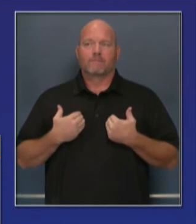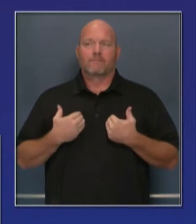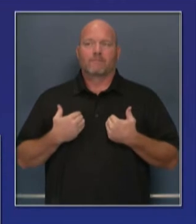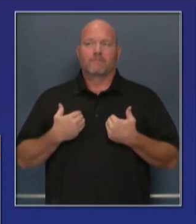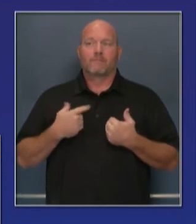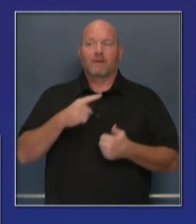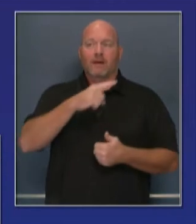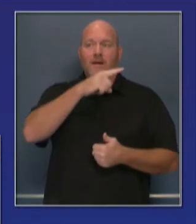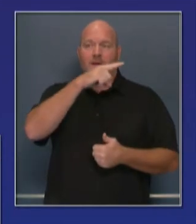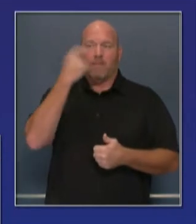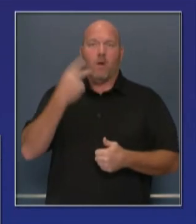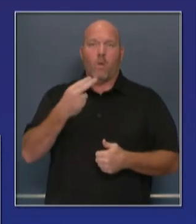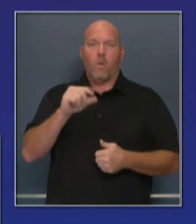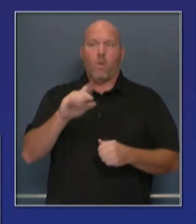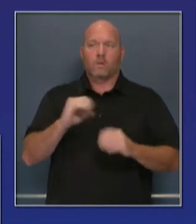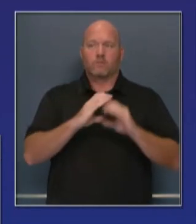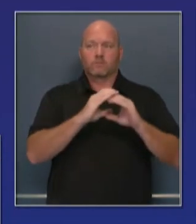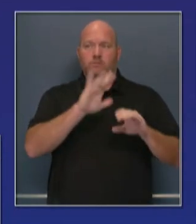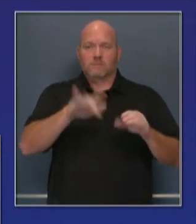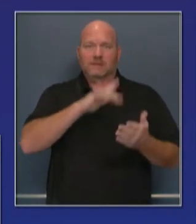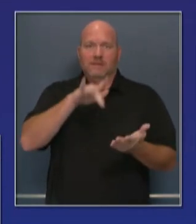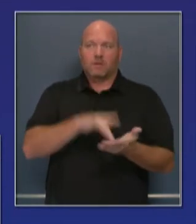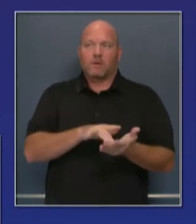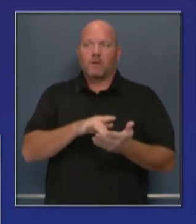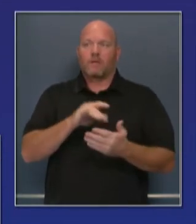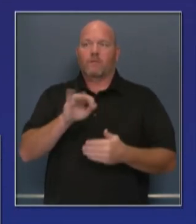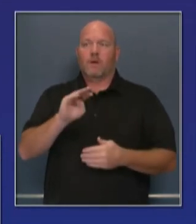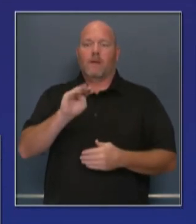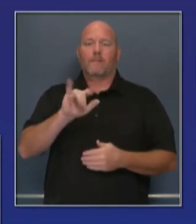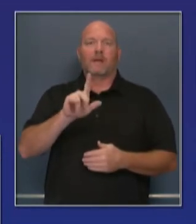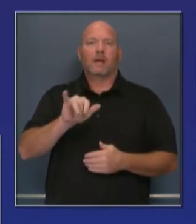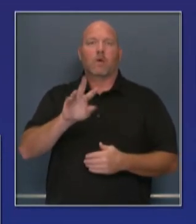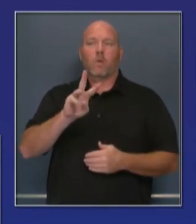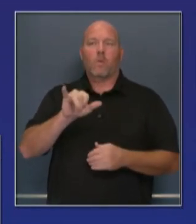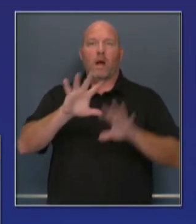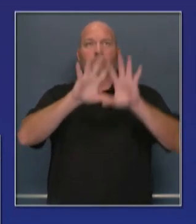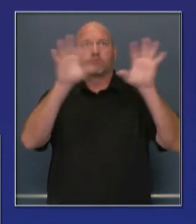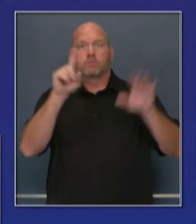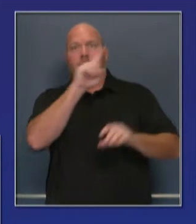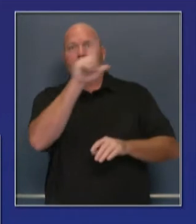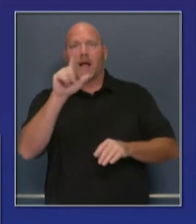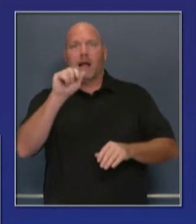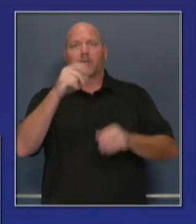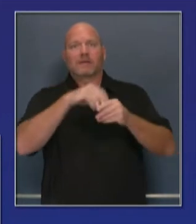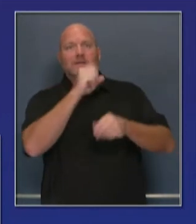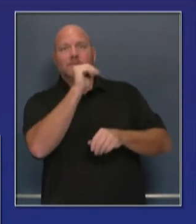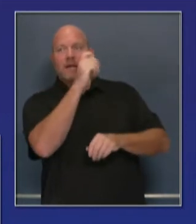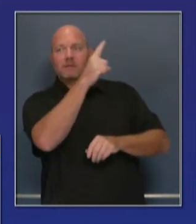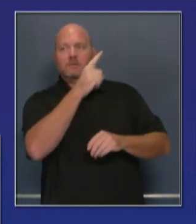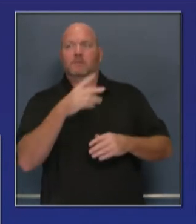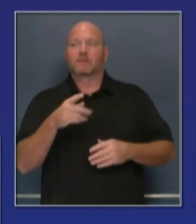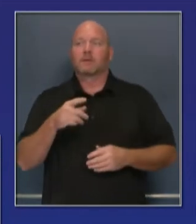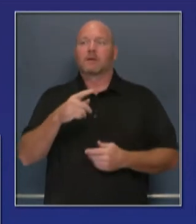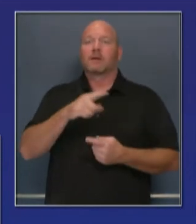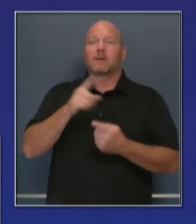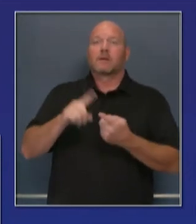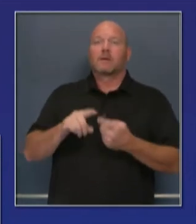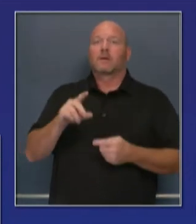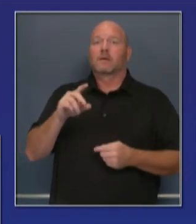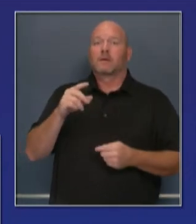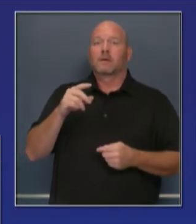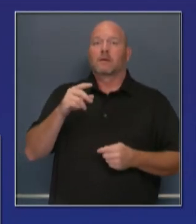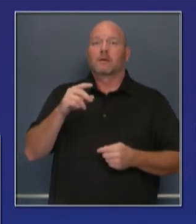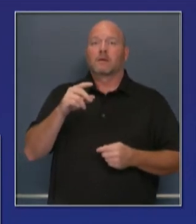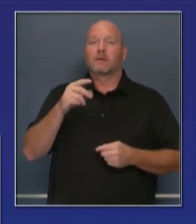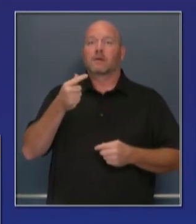un hoyo negro supermasivo en el centro de la Vía Láctea. Comparte este premio con el doctor Reinhard Genzel,